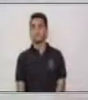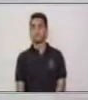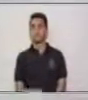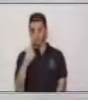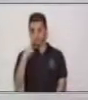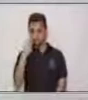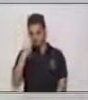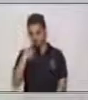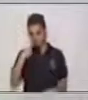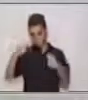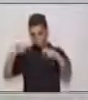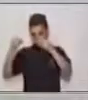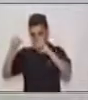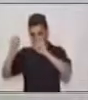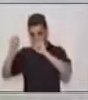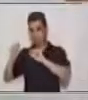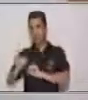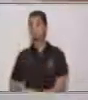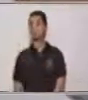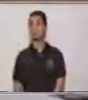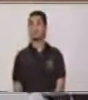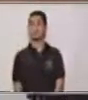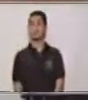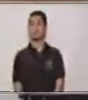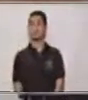Verifícalo. El número 3,